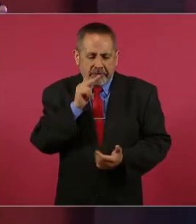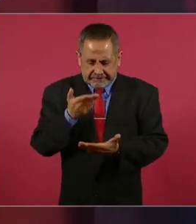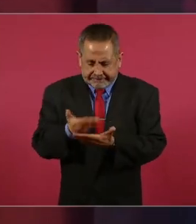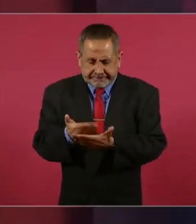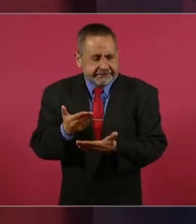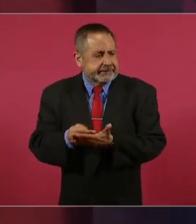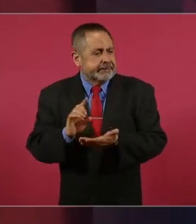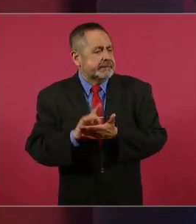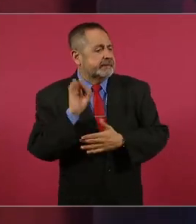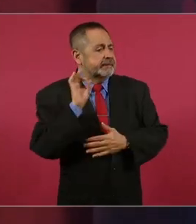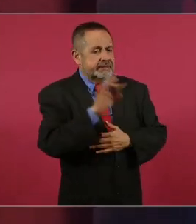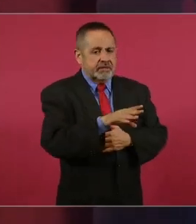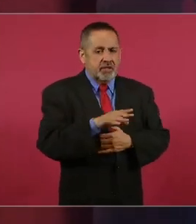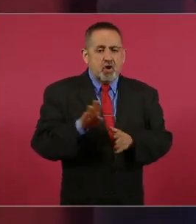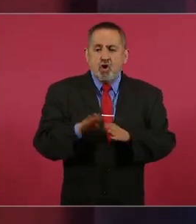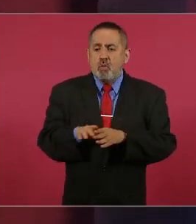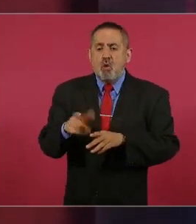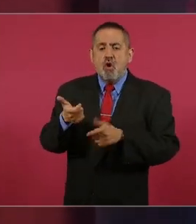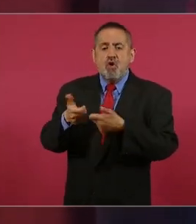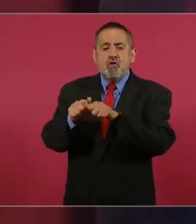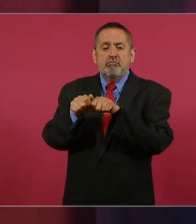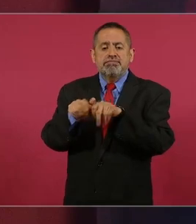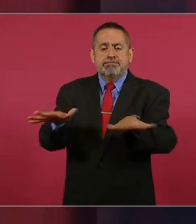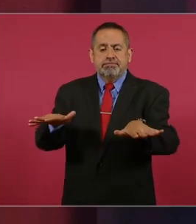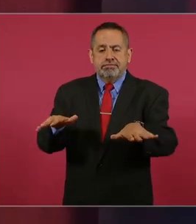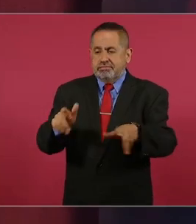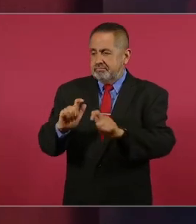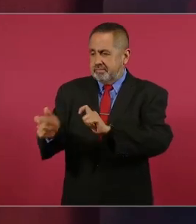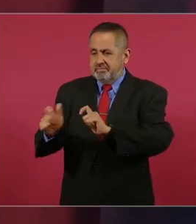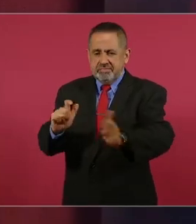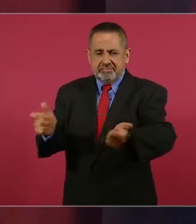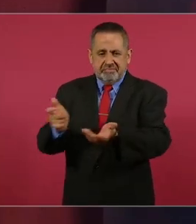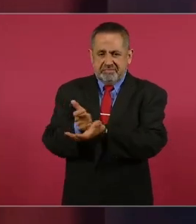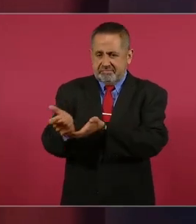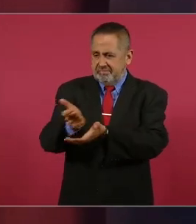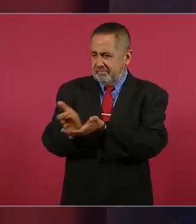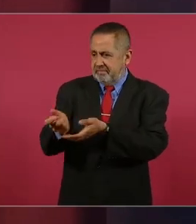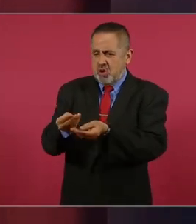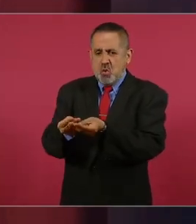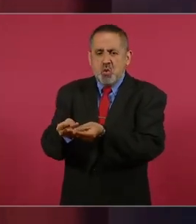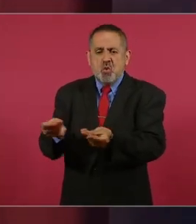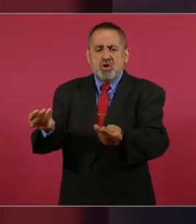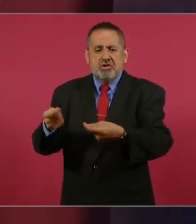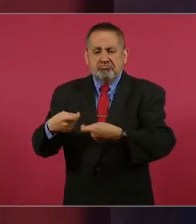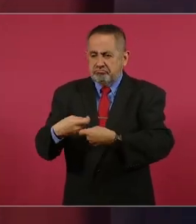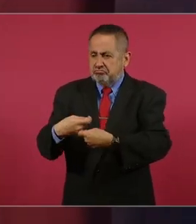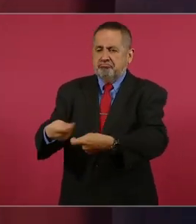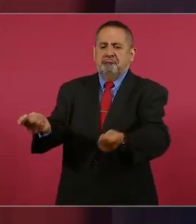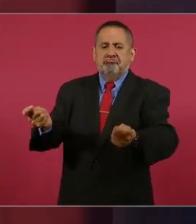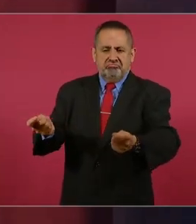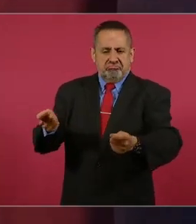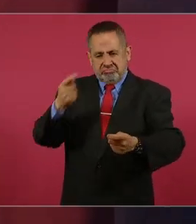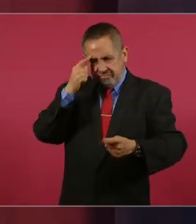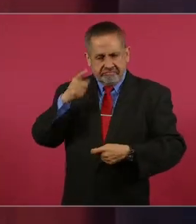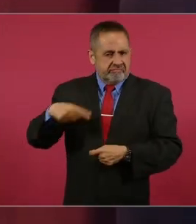de la dispersión de los fondos, del dinero.